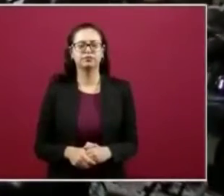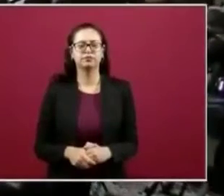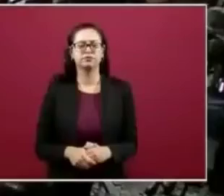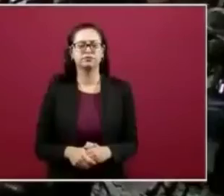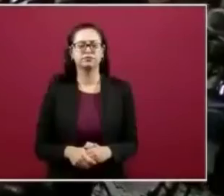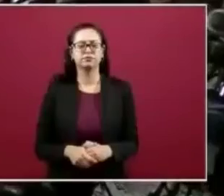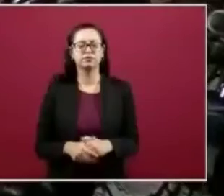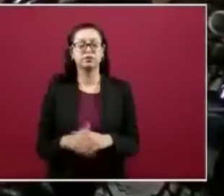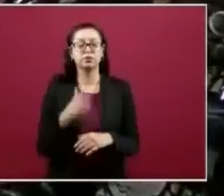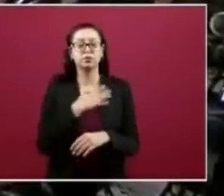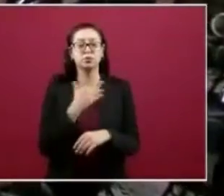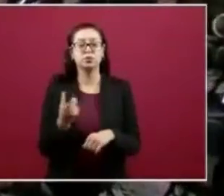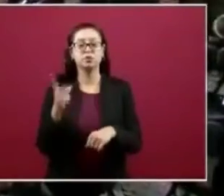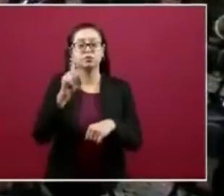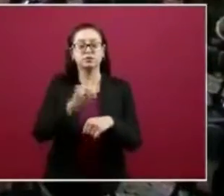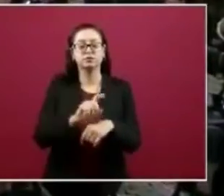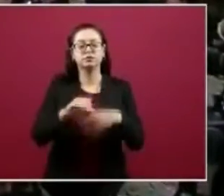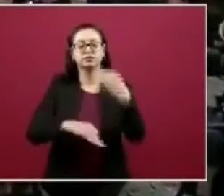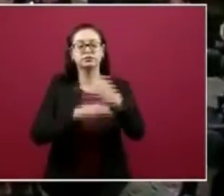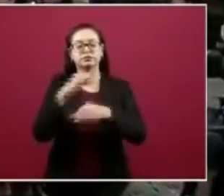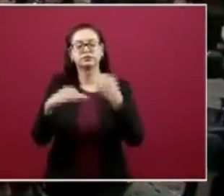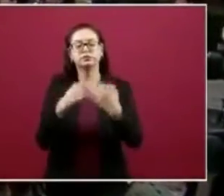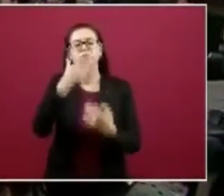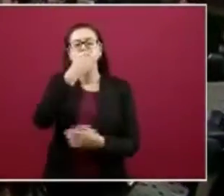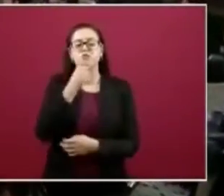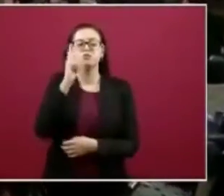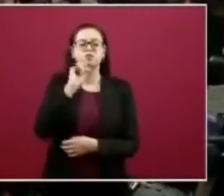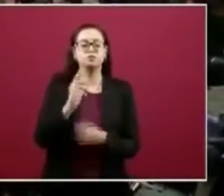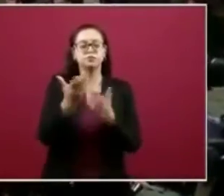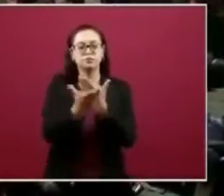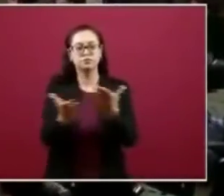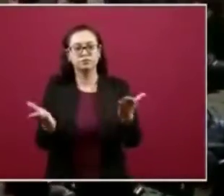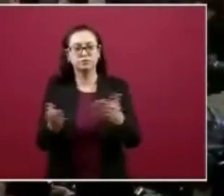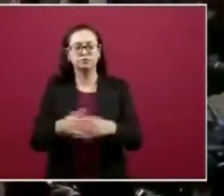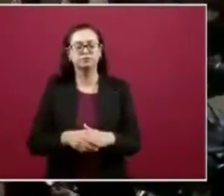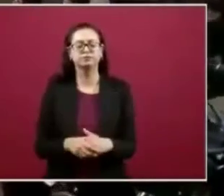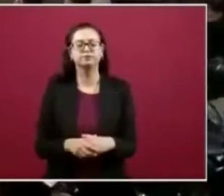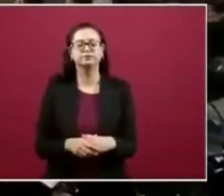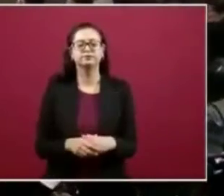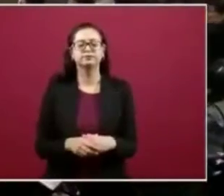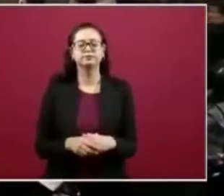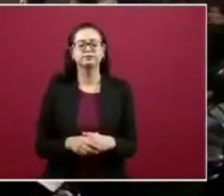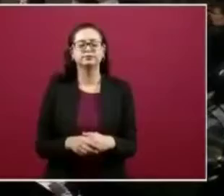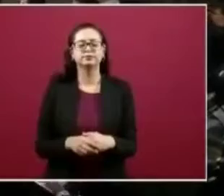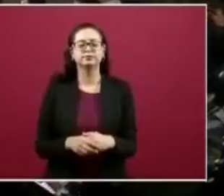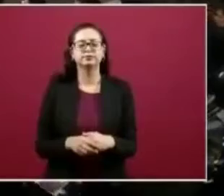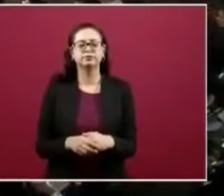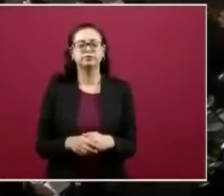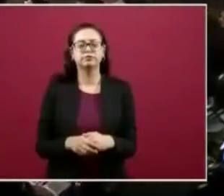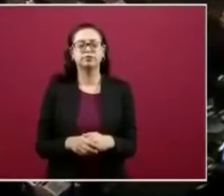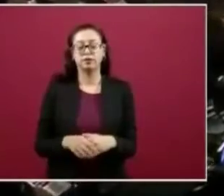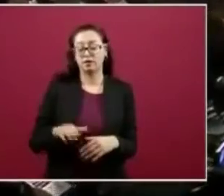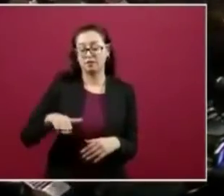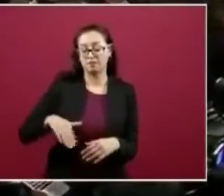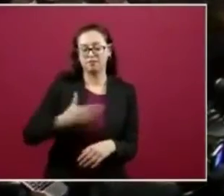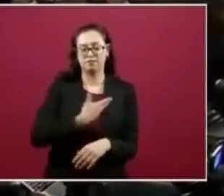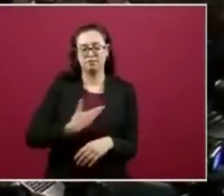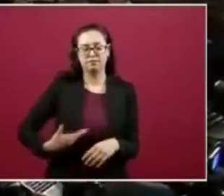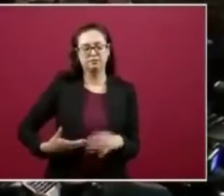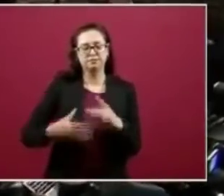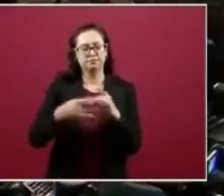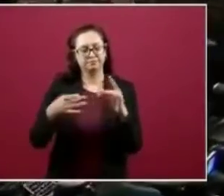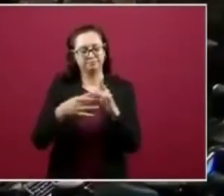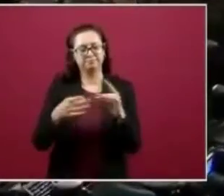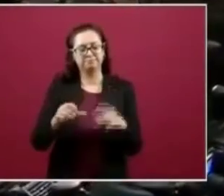Muy buenos días a todas, a todos ustedes. Pues el día de hoy, como lo acaba de mencionar el señor presidente,